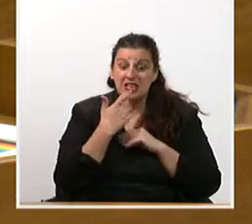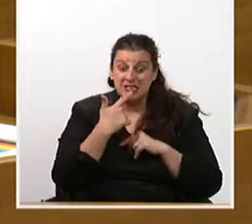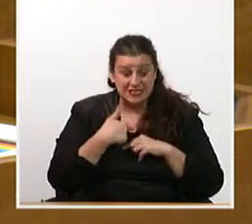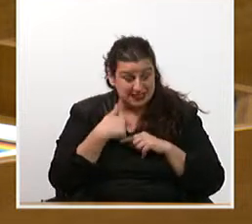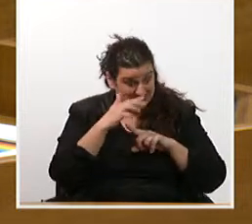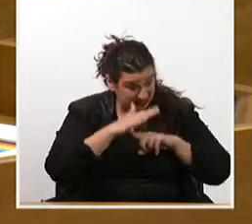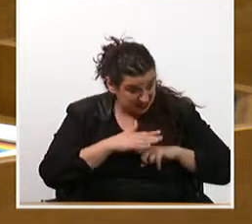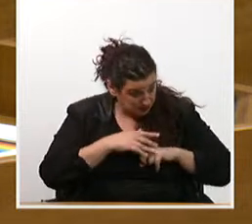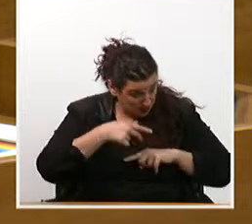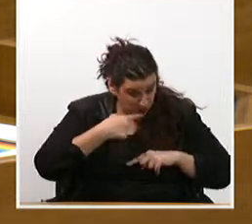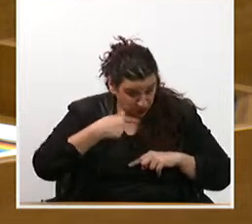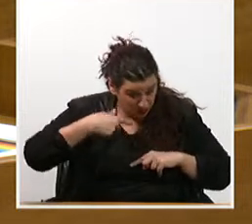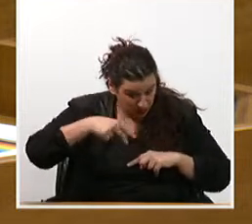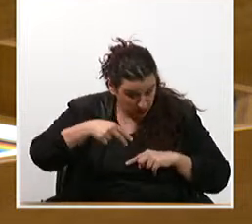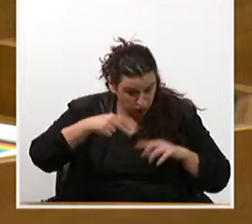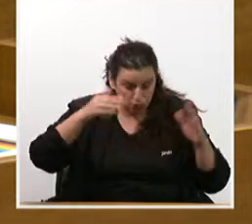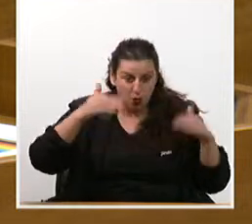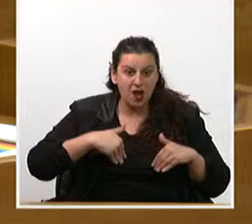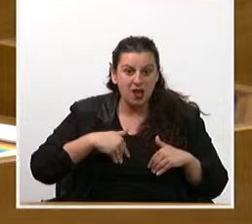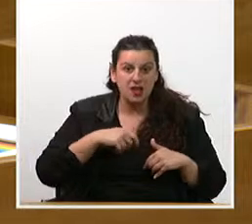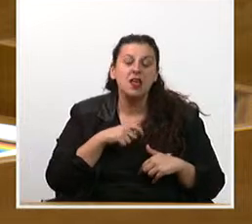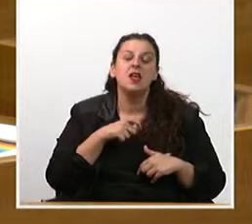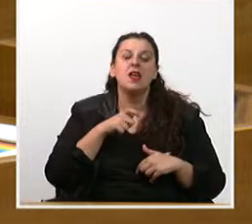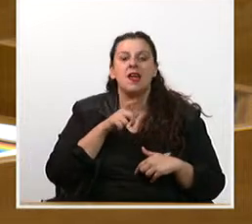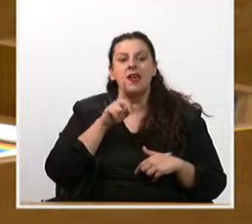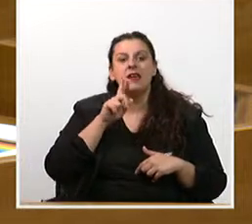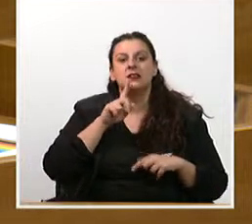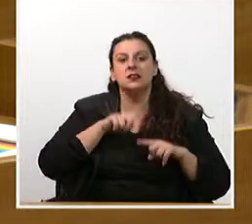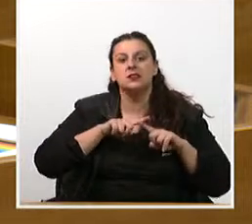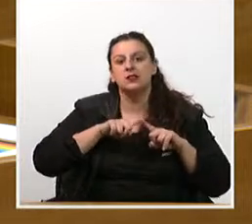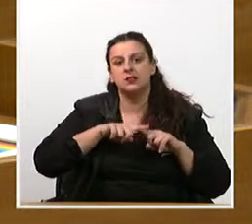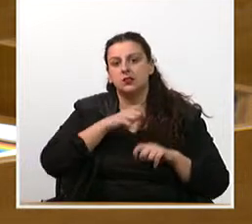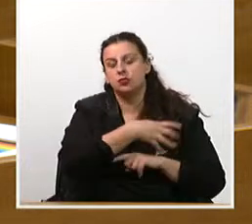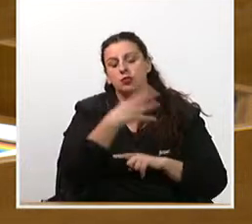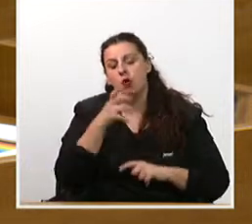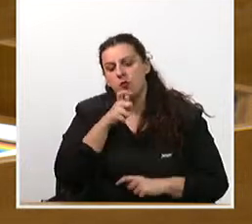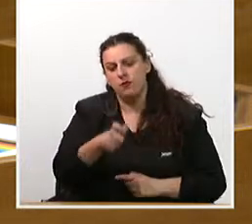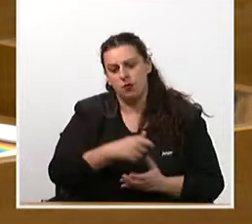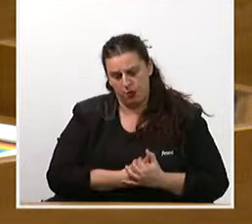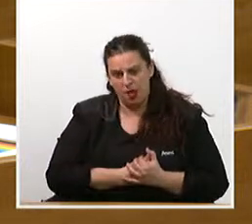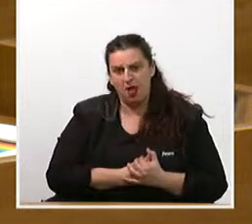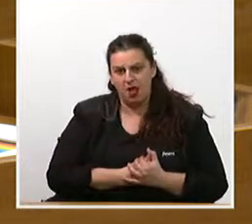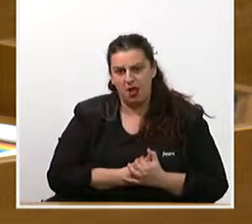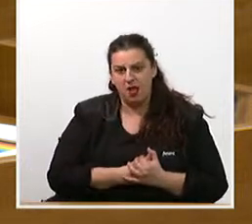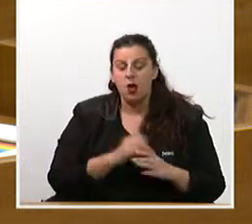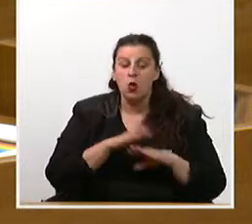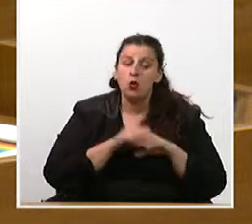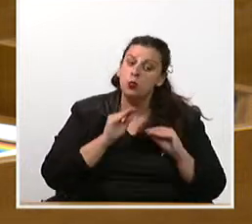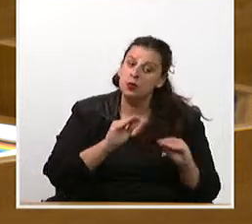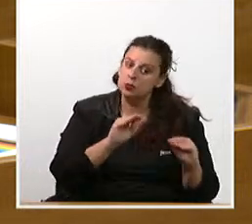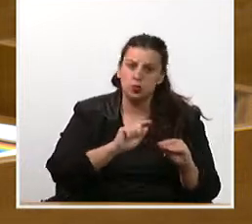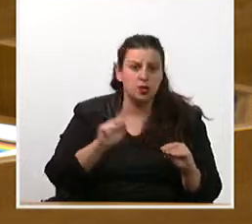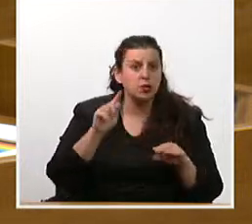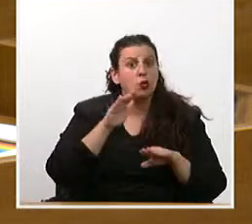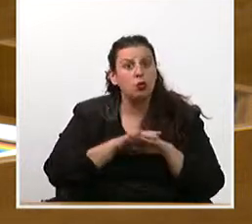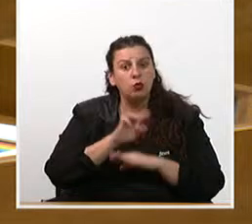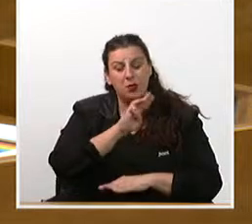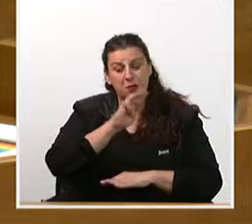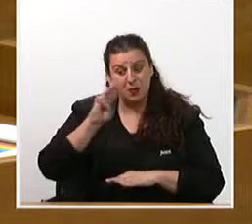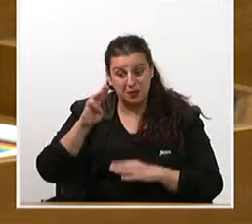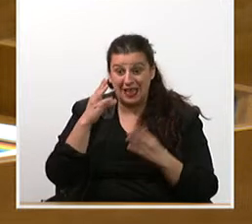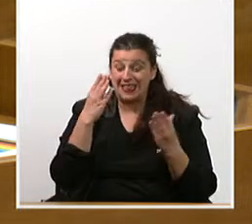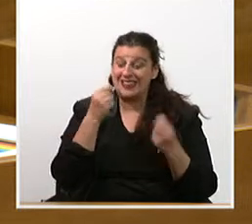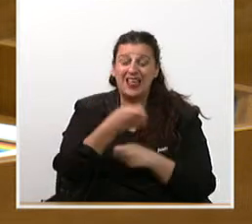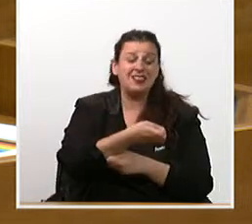discrimin es homofobia pero mire la culpa no es se la culpa es del popular que